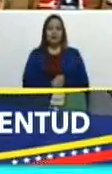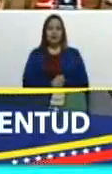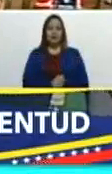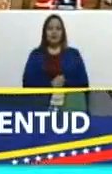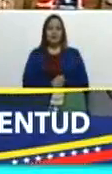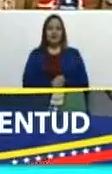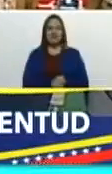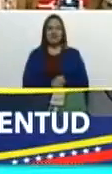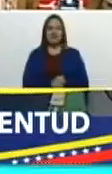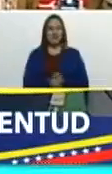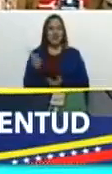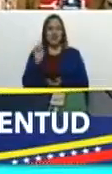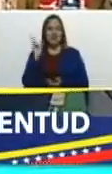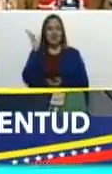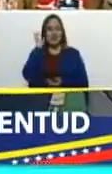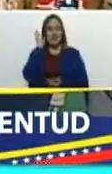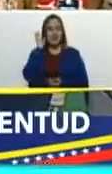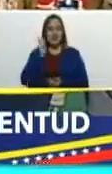No se escucha.